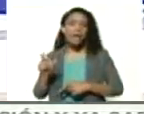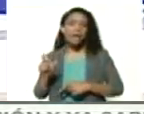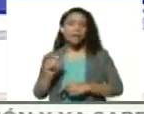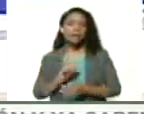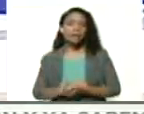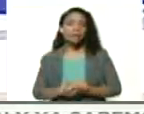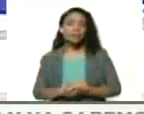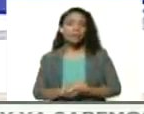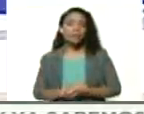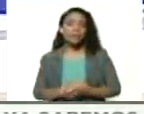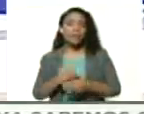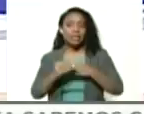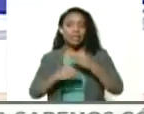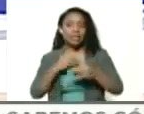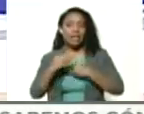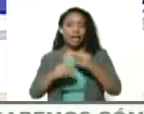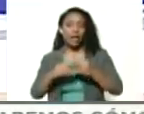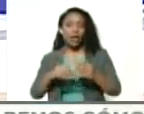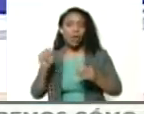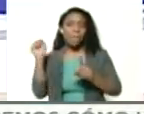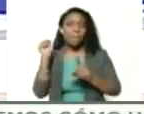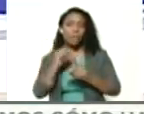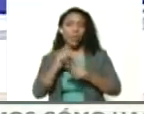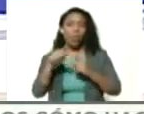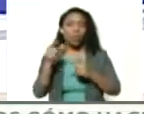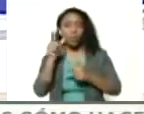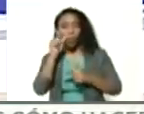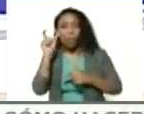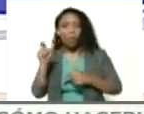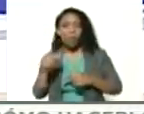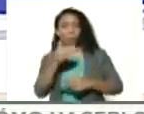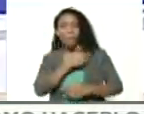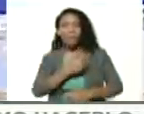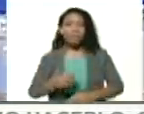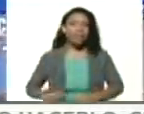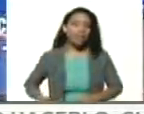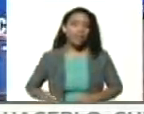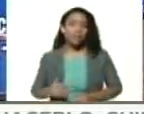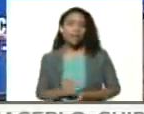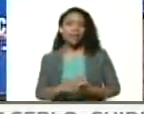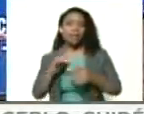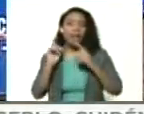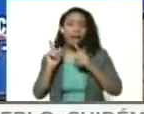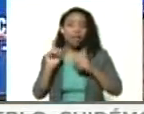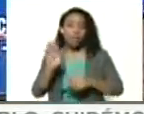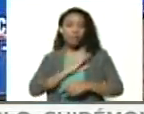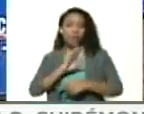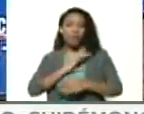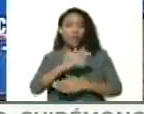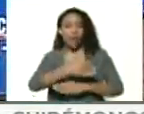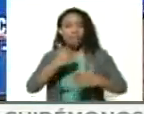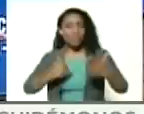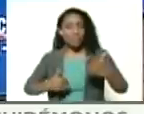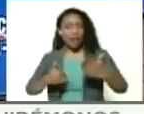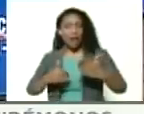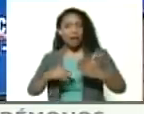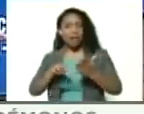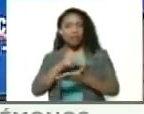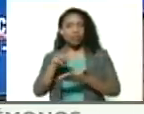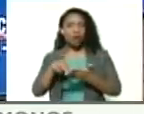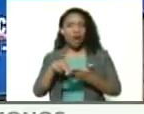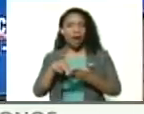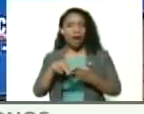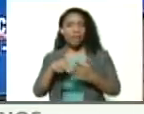y entronizaron a Juan Vicente Gómez como presidente de ellos, de las transnacionales gringas,